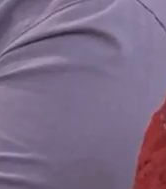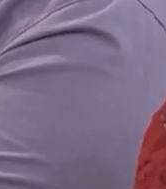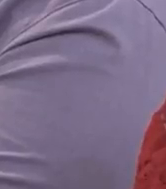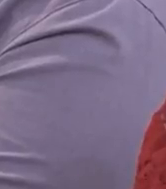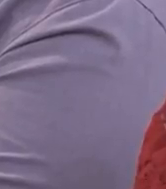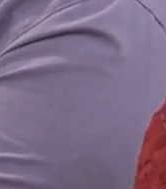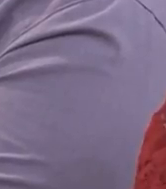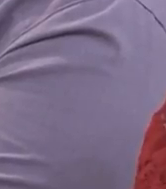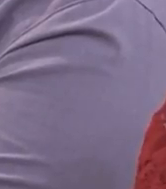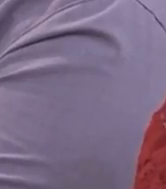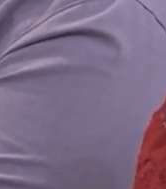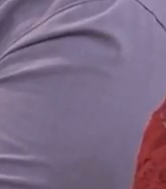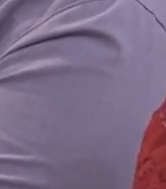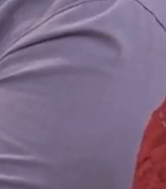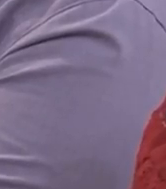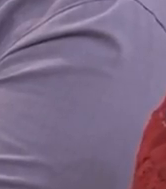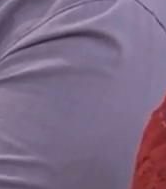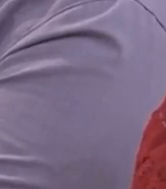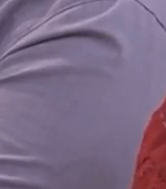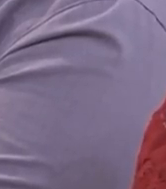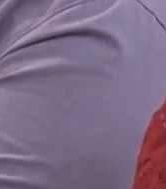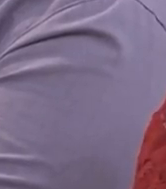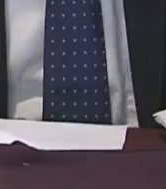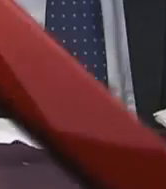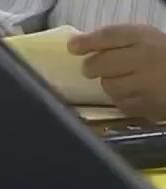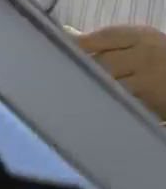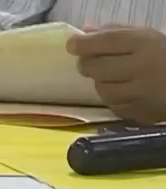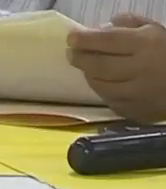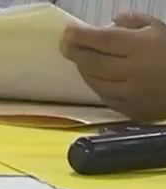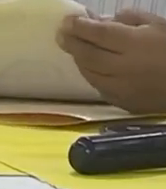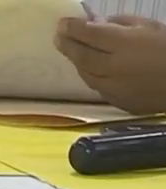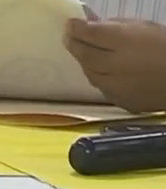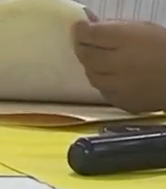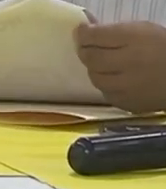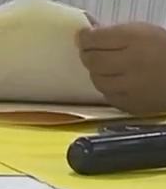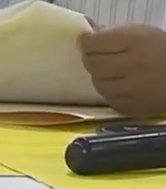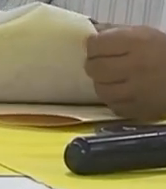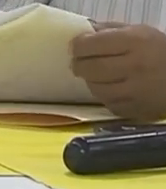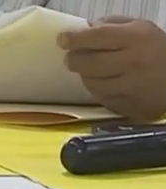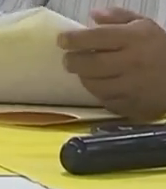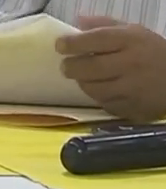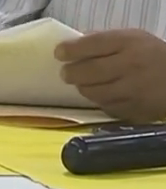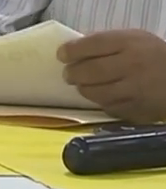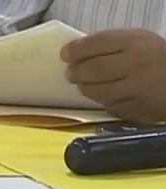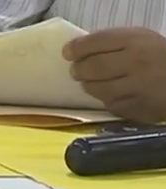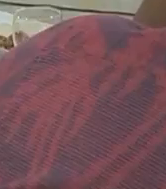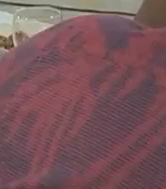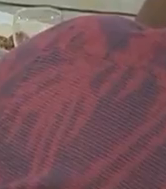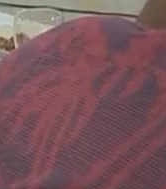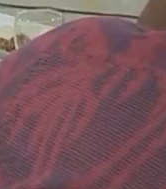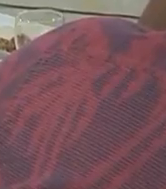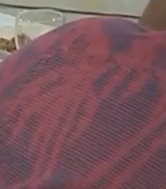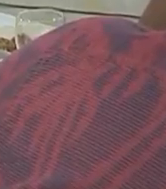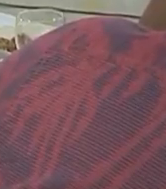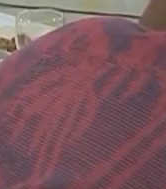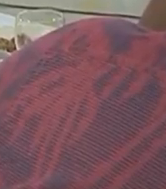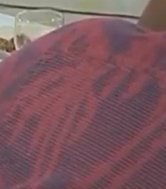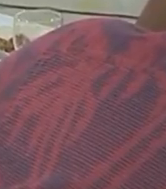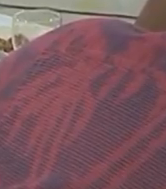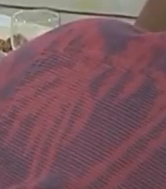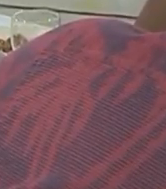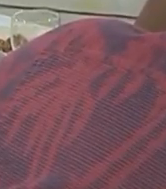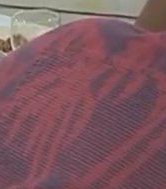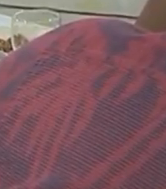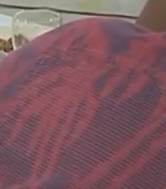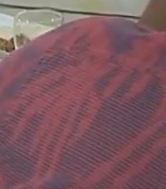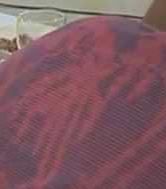son más vulnerables de caer en la trata de personas, asegura el consejero ciudadano en seguridad. Las Comisiones Unidas de Justicia y Derechos